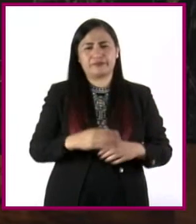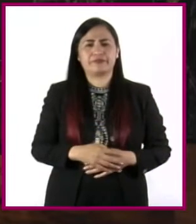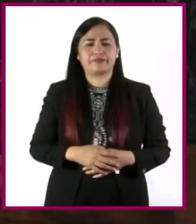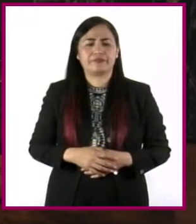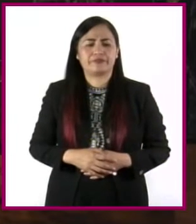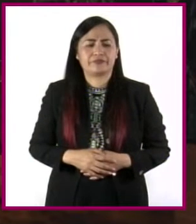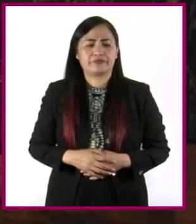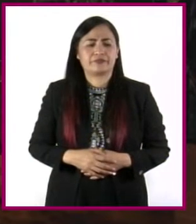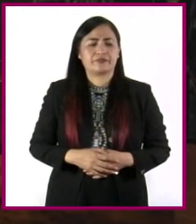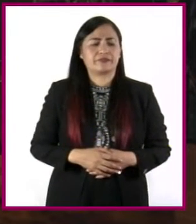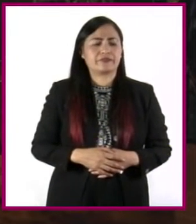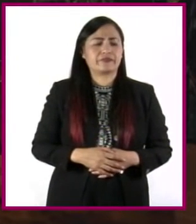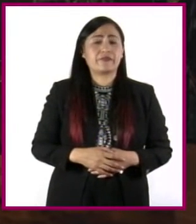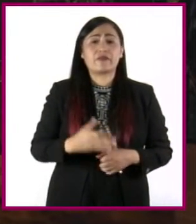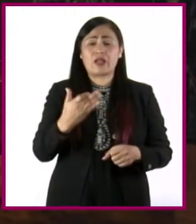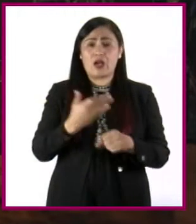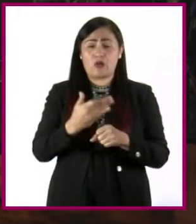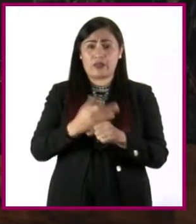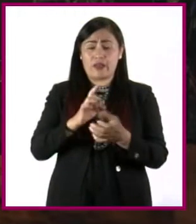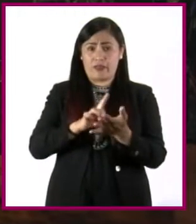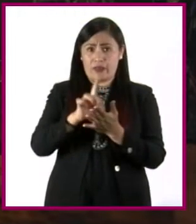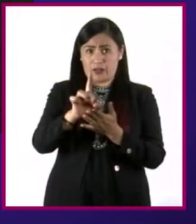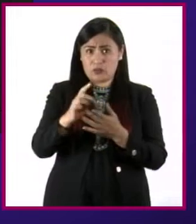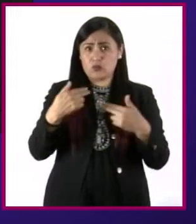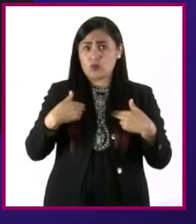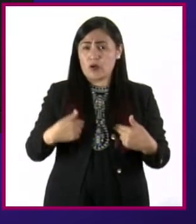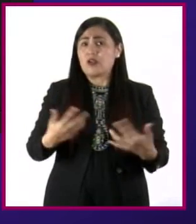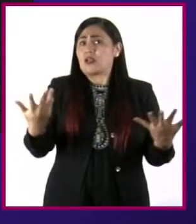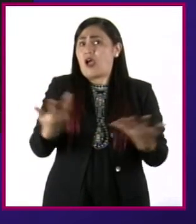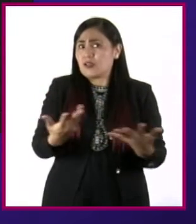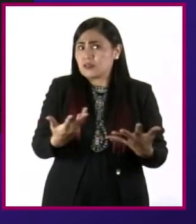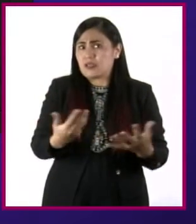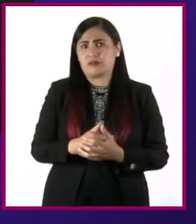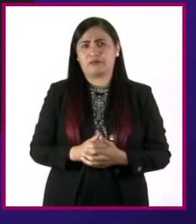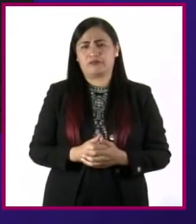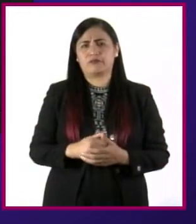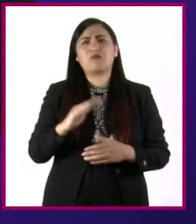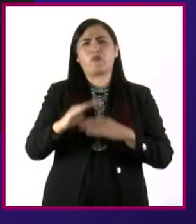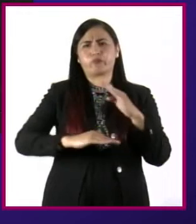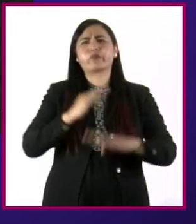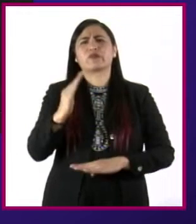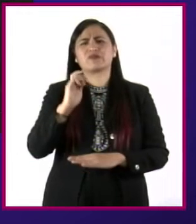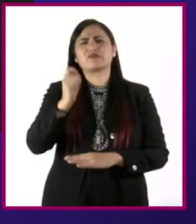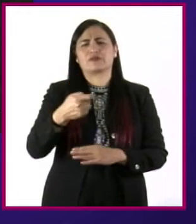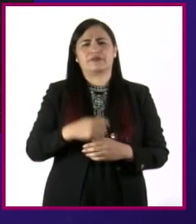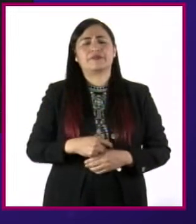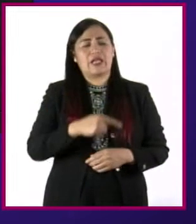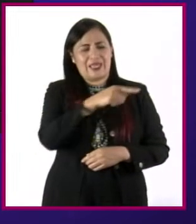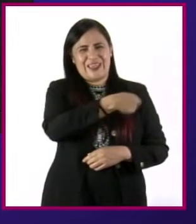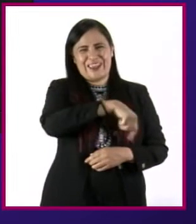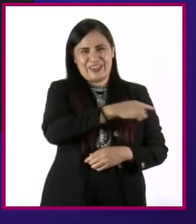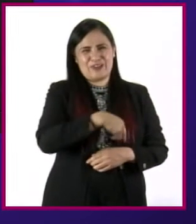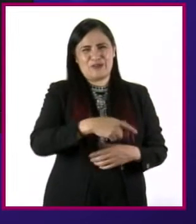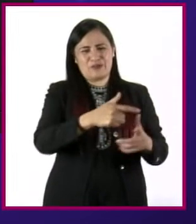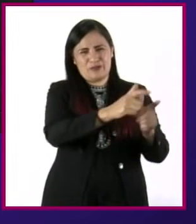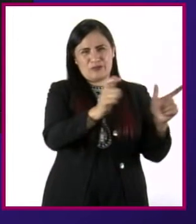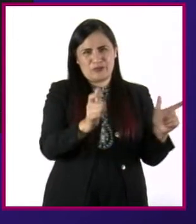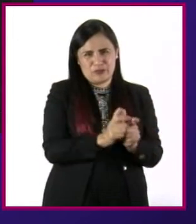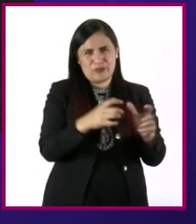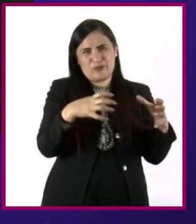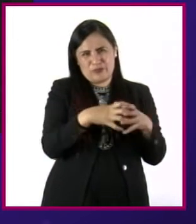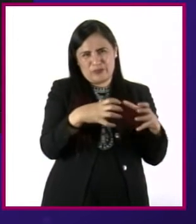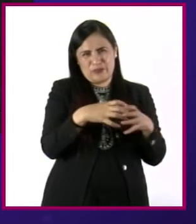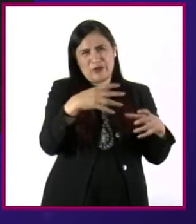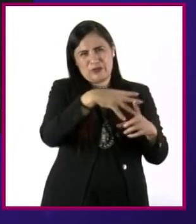¿Qué se ha logrado en materia de derechos y qué falta por hacer? Entonces, un logro muy importante del movimiento LGBTI+ es el matrimonio